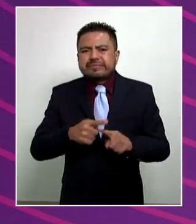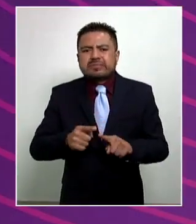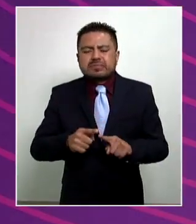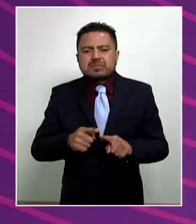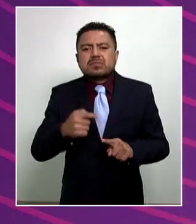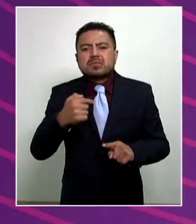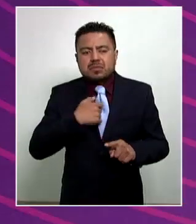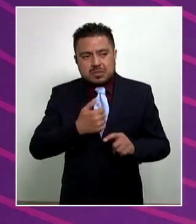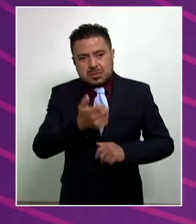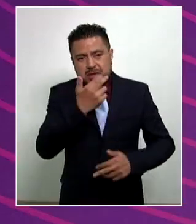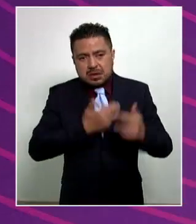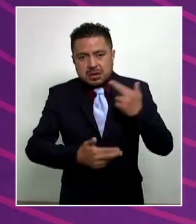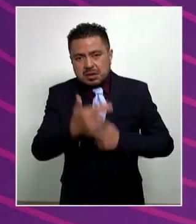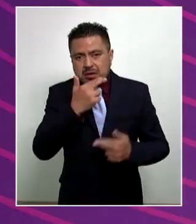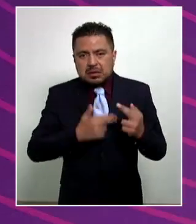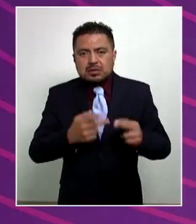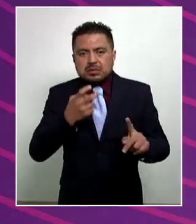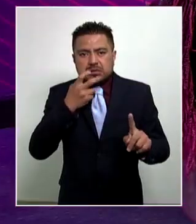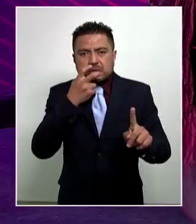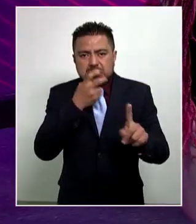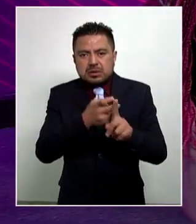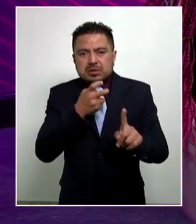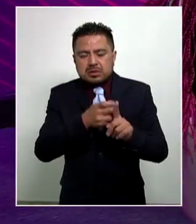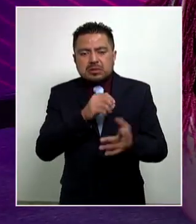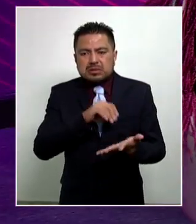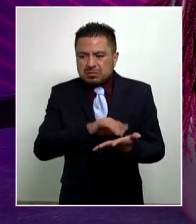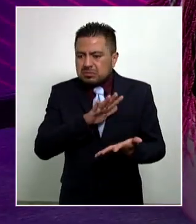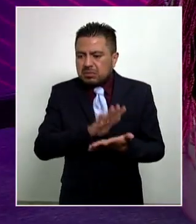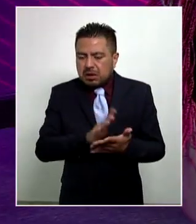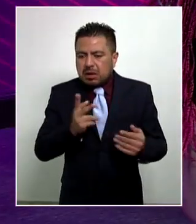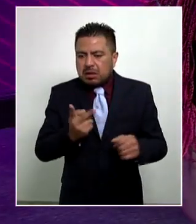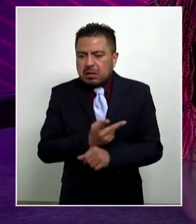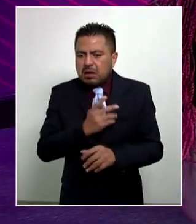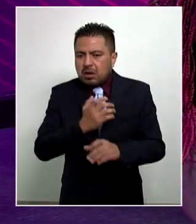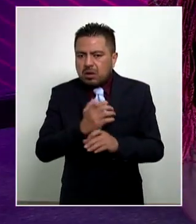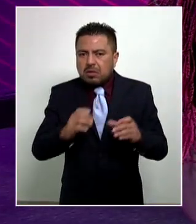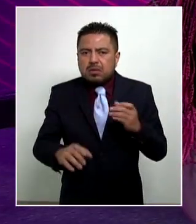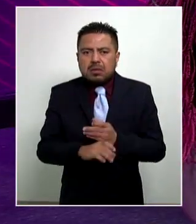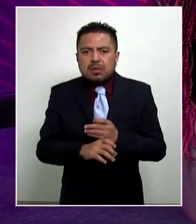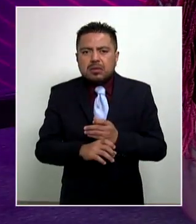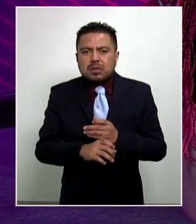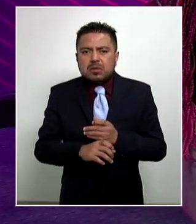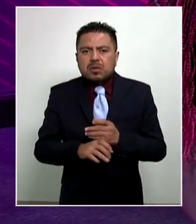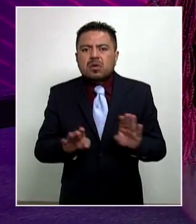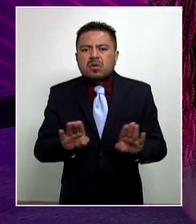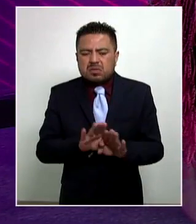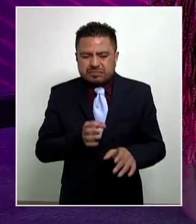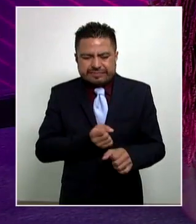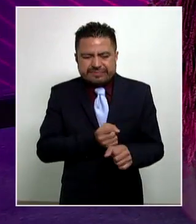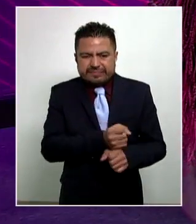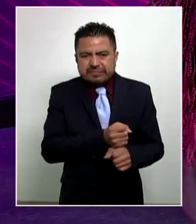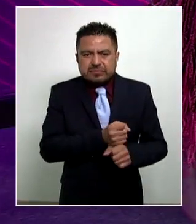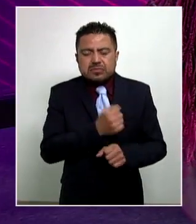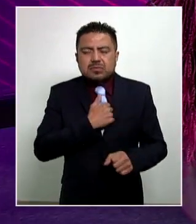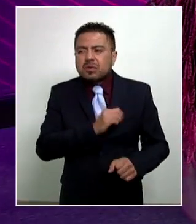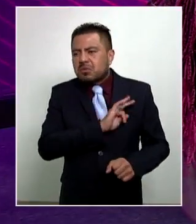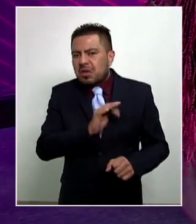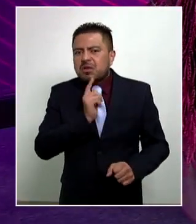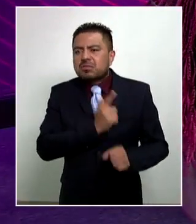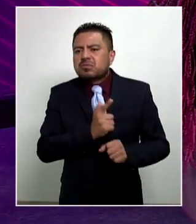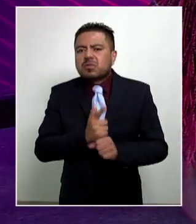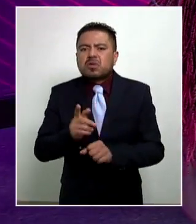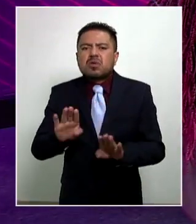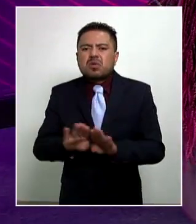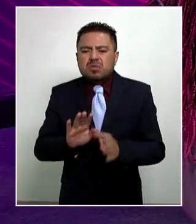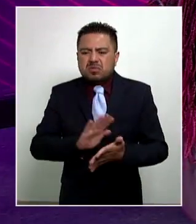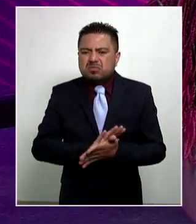yo regreso a estas situaciones reales de violencia, lo puedo ver, por ejemplo, con el